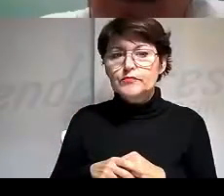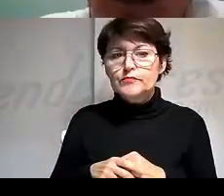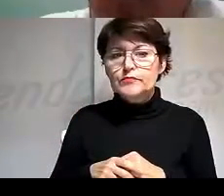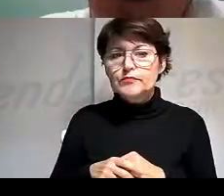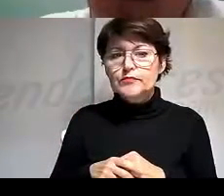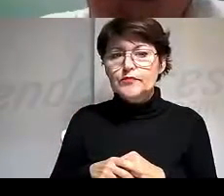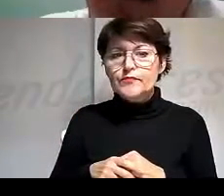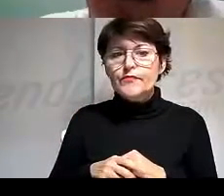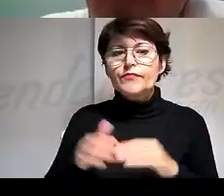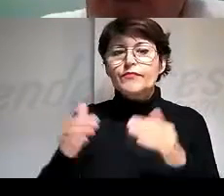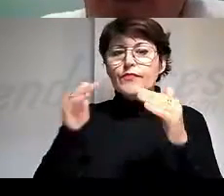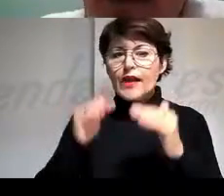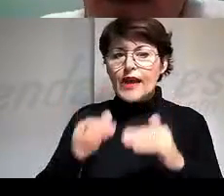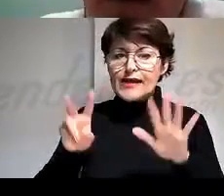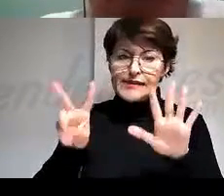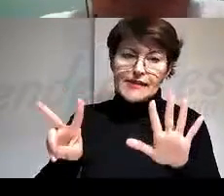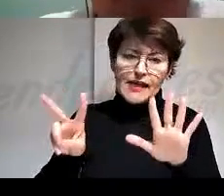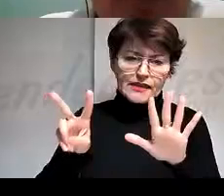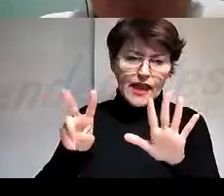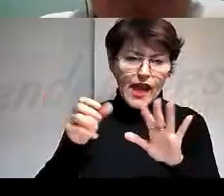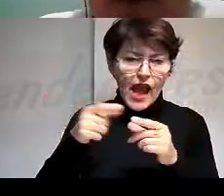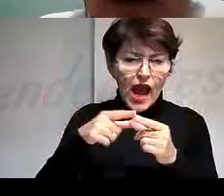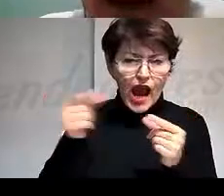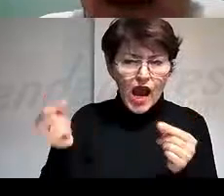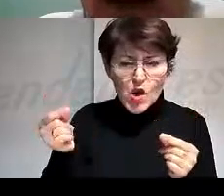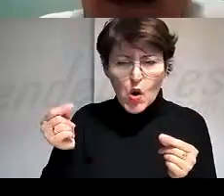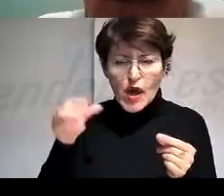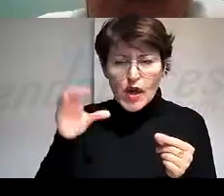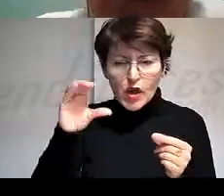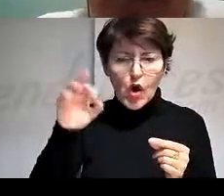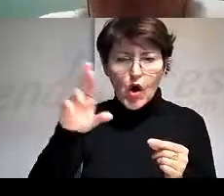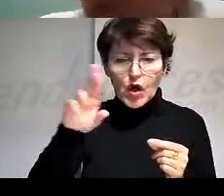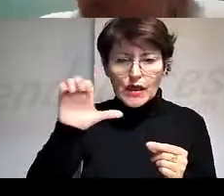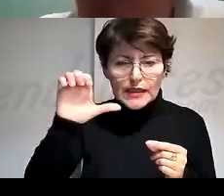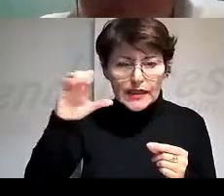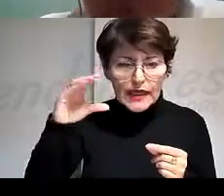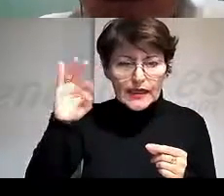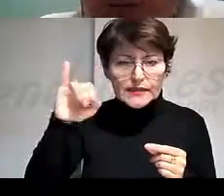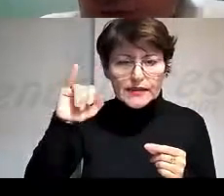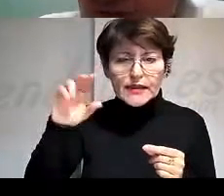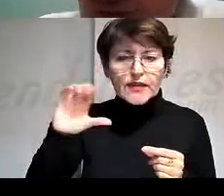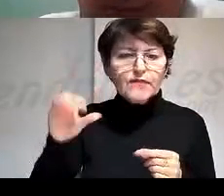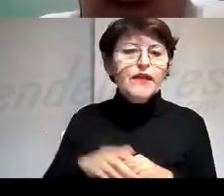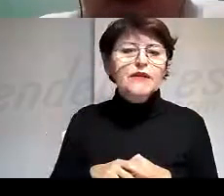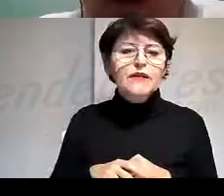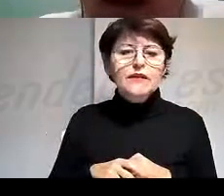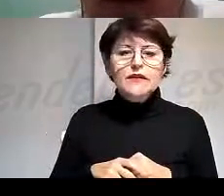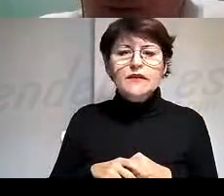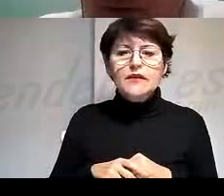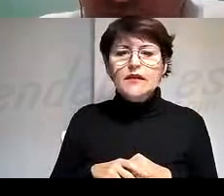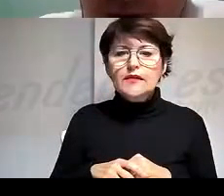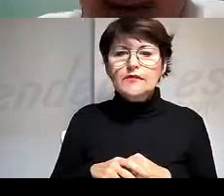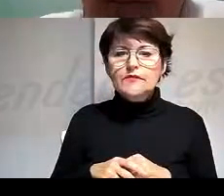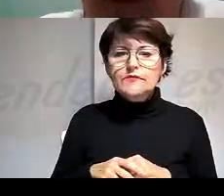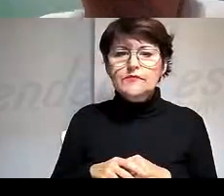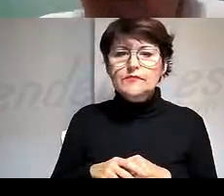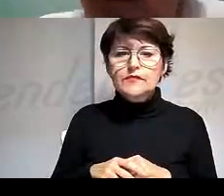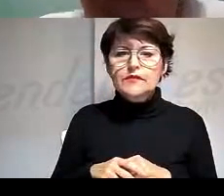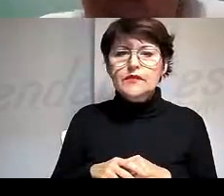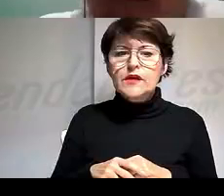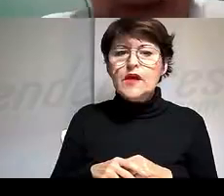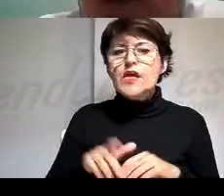razón. El Aloe Via Corrective Body Cream y el Foaming Body Gel. Y todos los suplementos